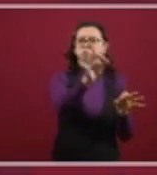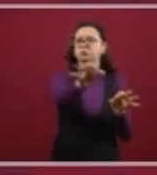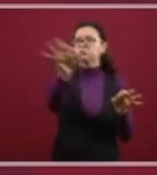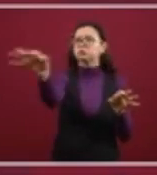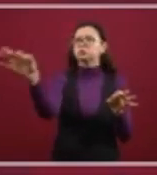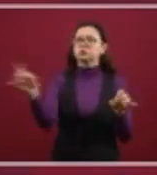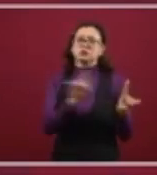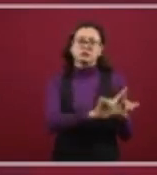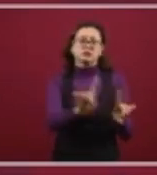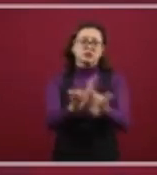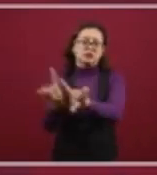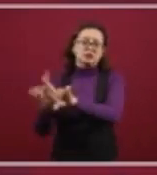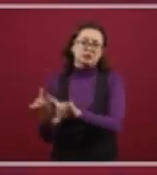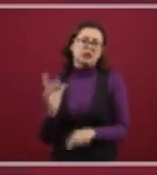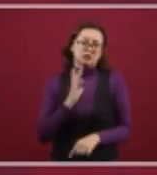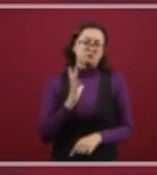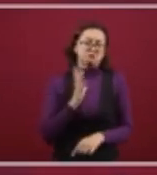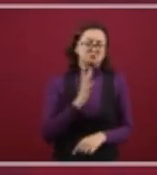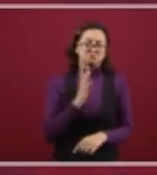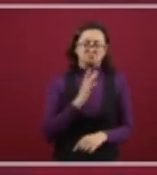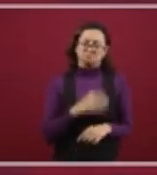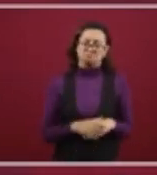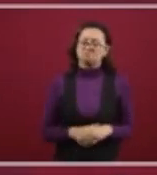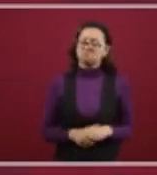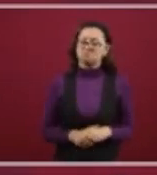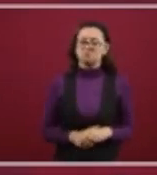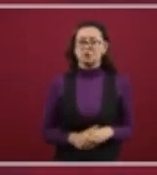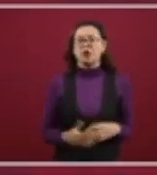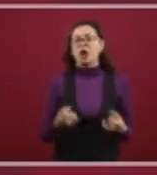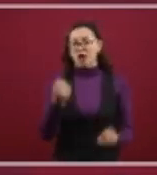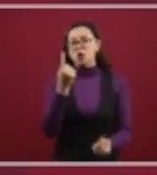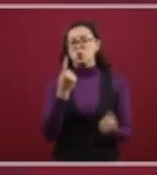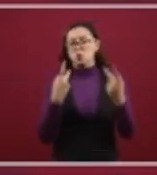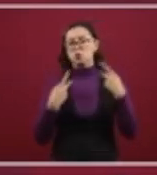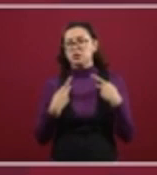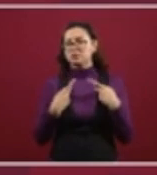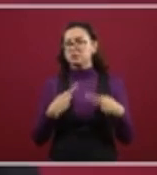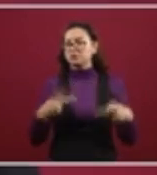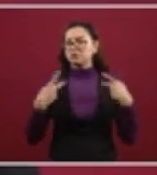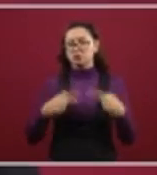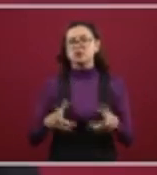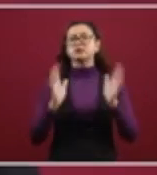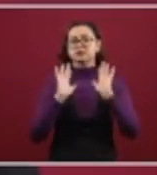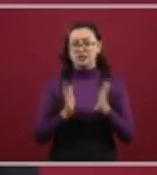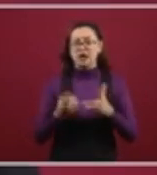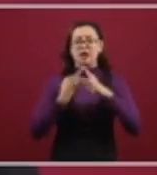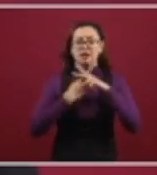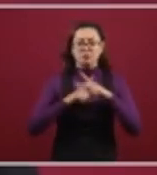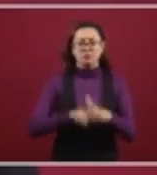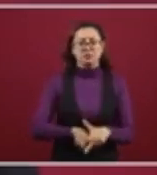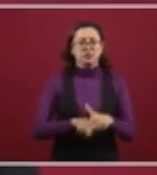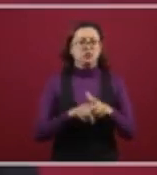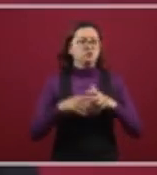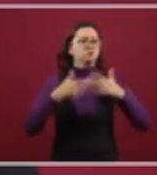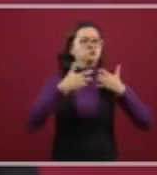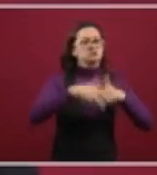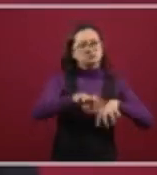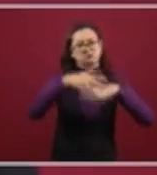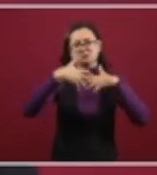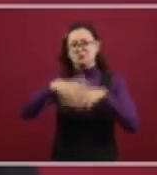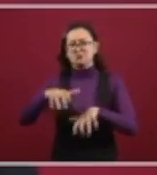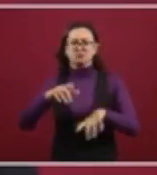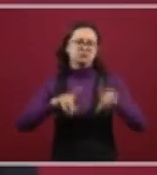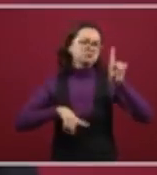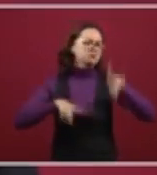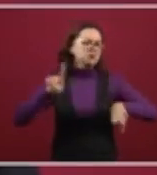información de que tienen algunas actividades en algunos de los estados, algunos de ellos en el norte del país.